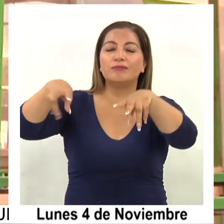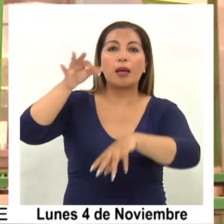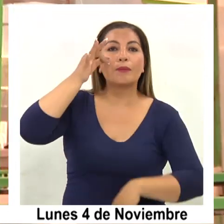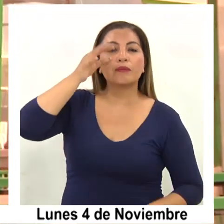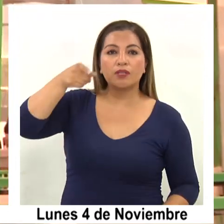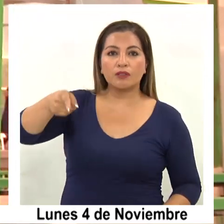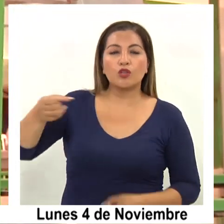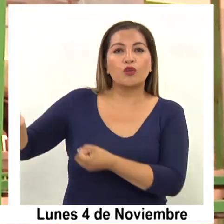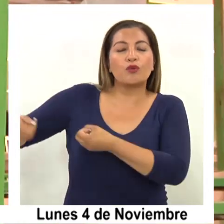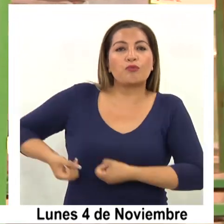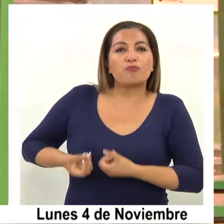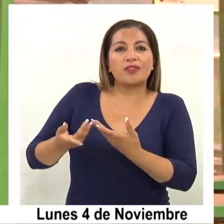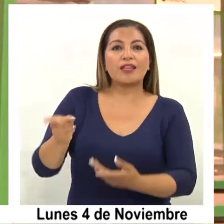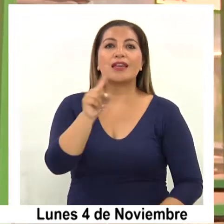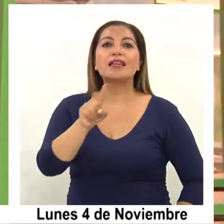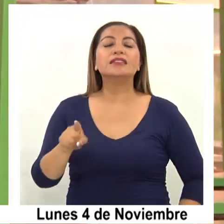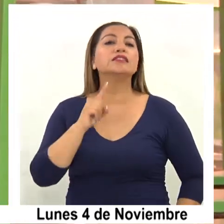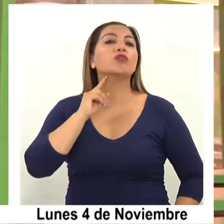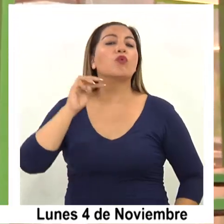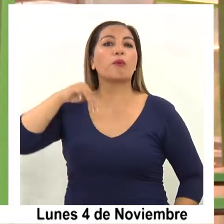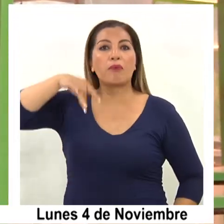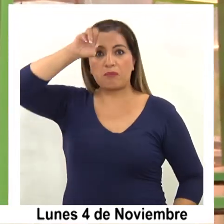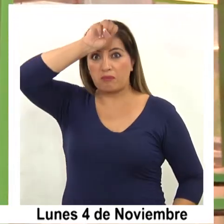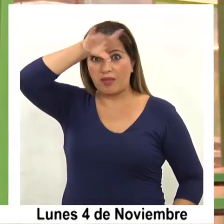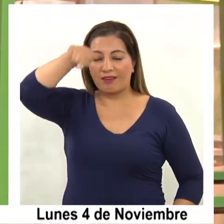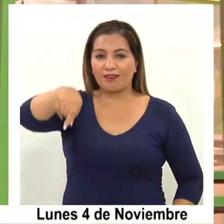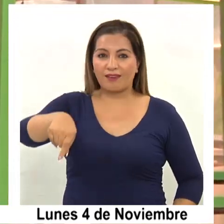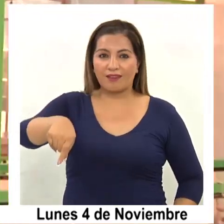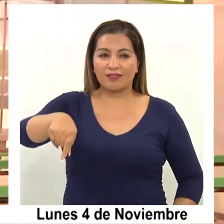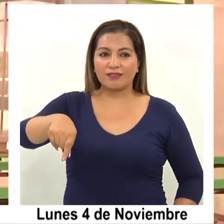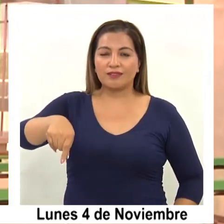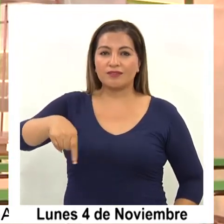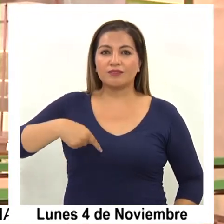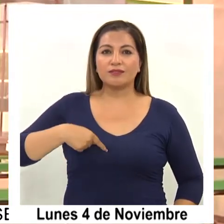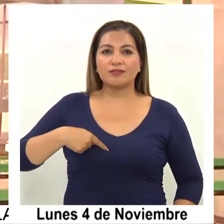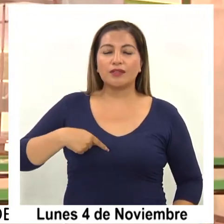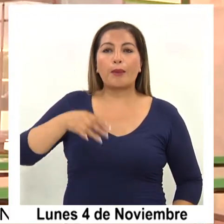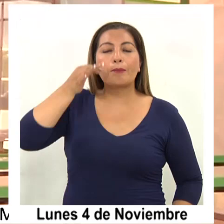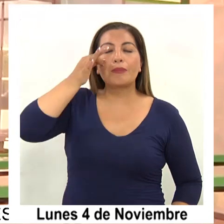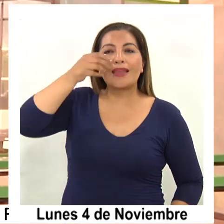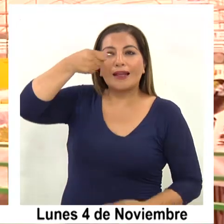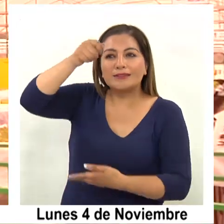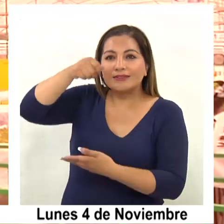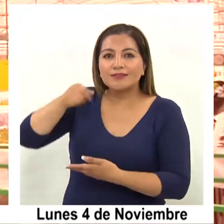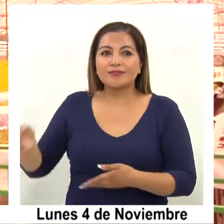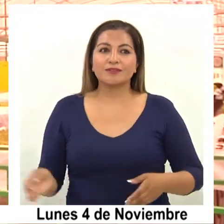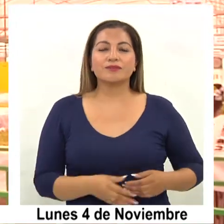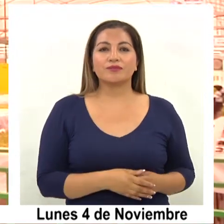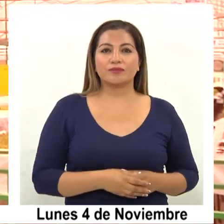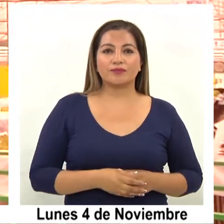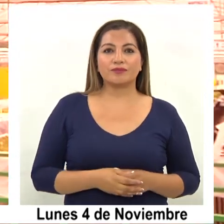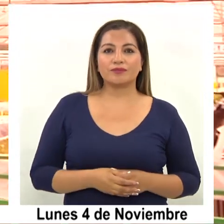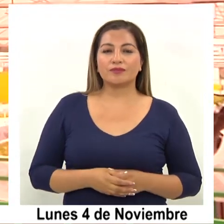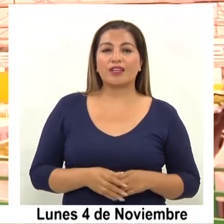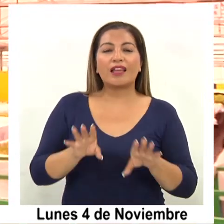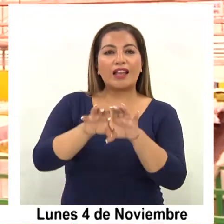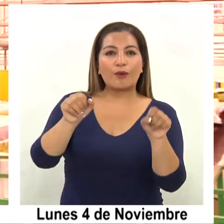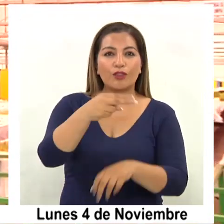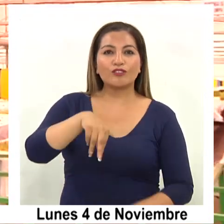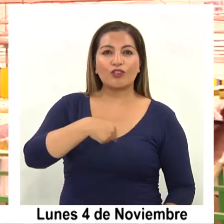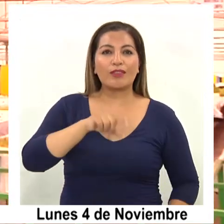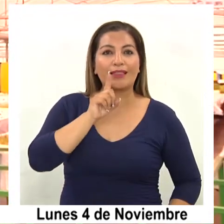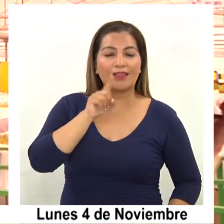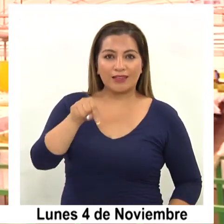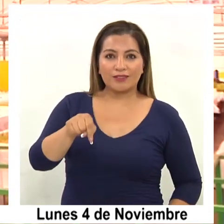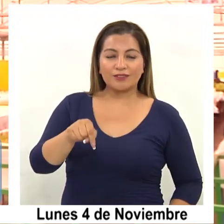que acá nos invitaron a SQM, gentilmente, a hacer parte de revisar sus instalaciones. Está dentro del convenio que nosotros